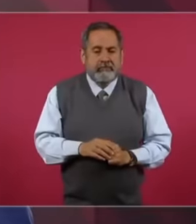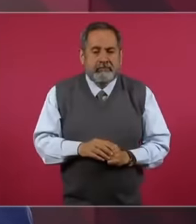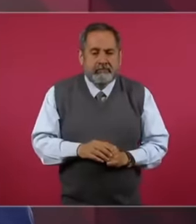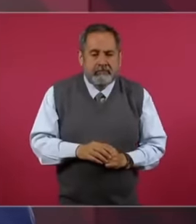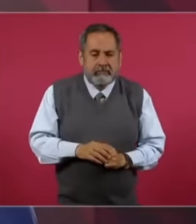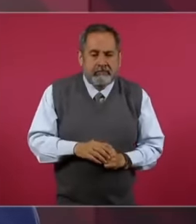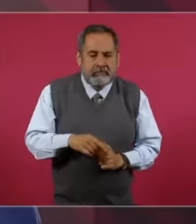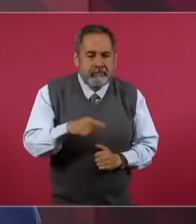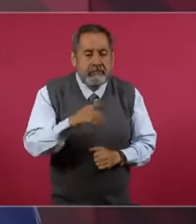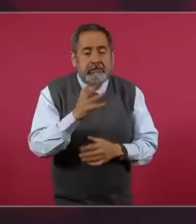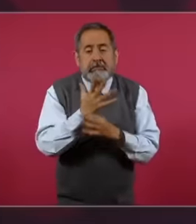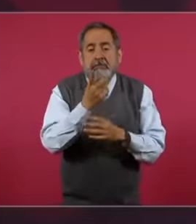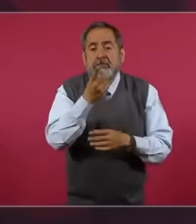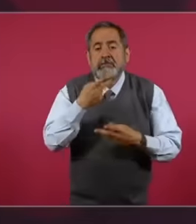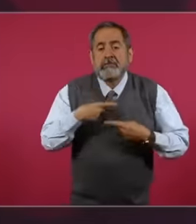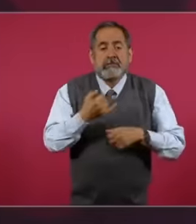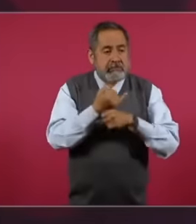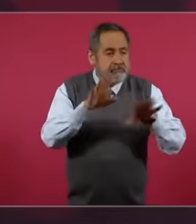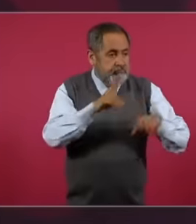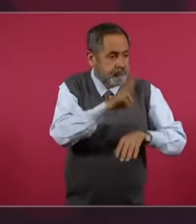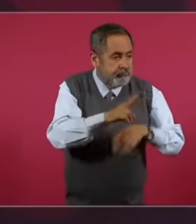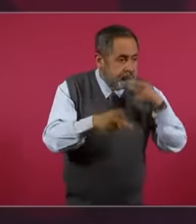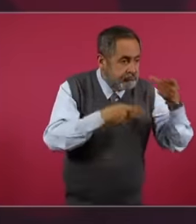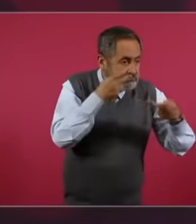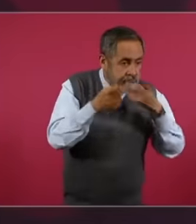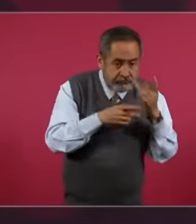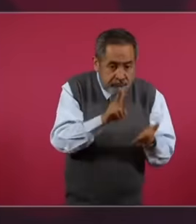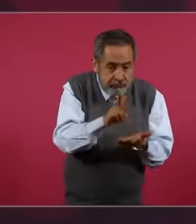un informante